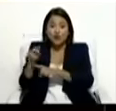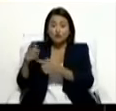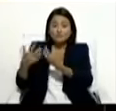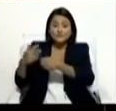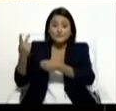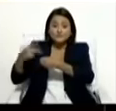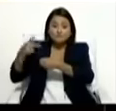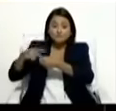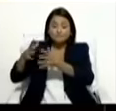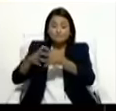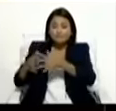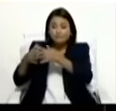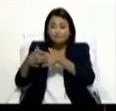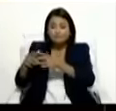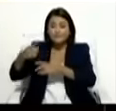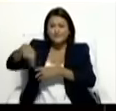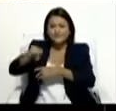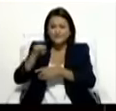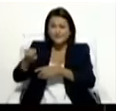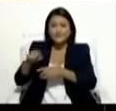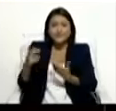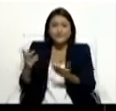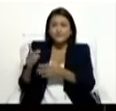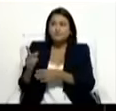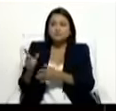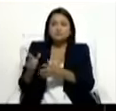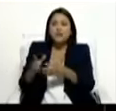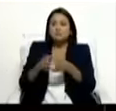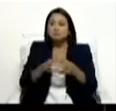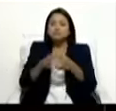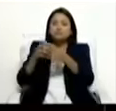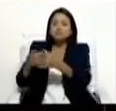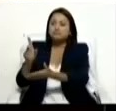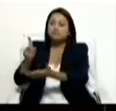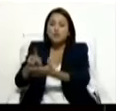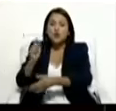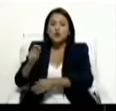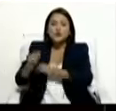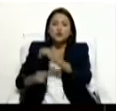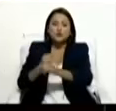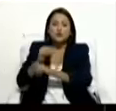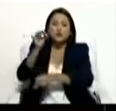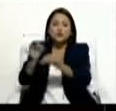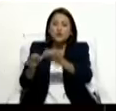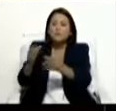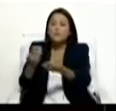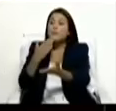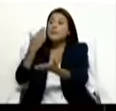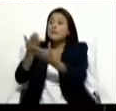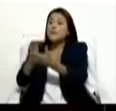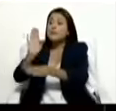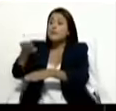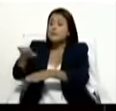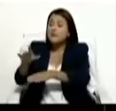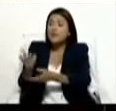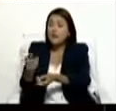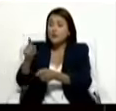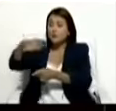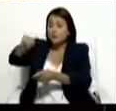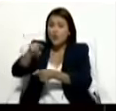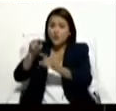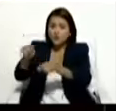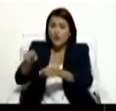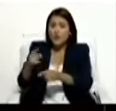se atreve a ir a la Corte Internacional de Justicia para solicitar que esa corte